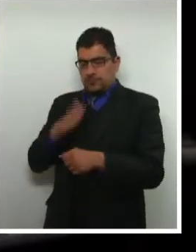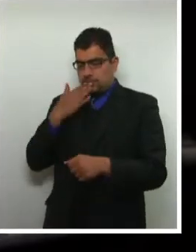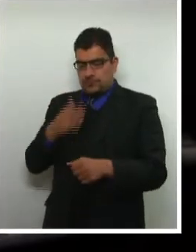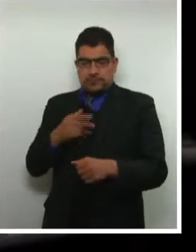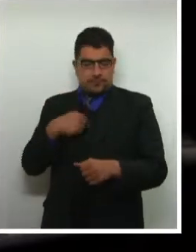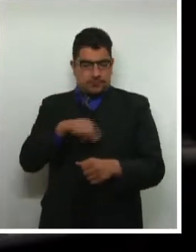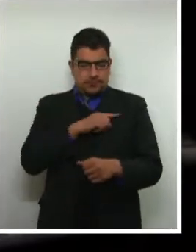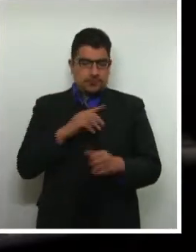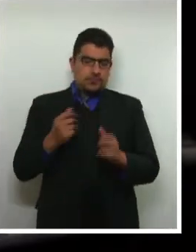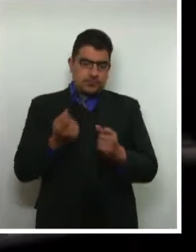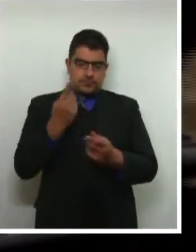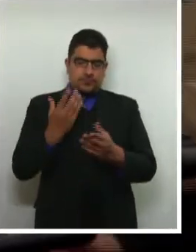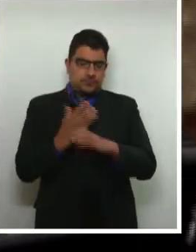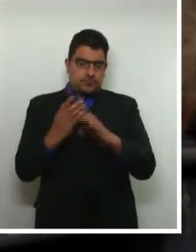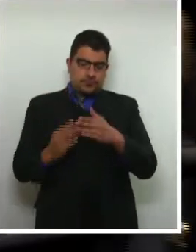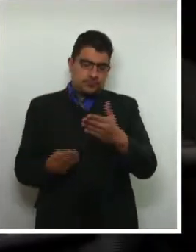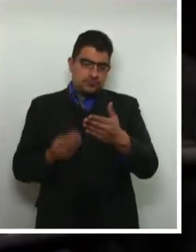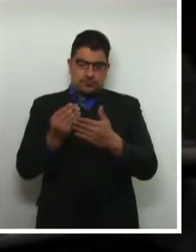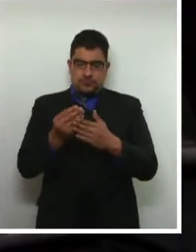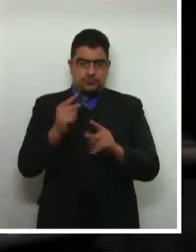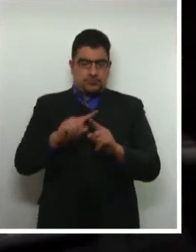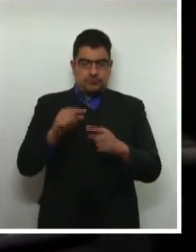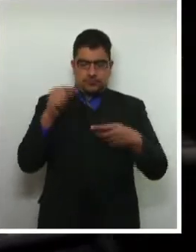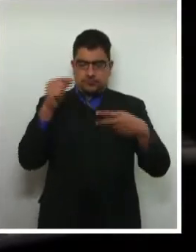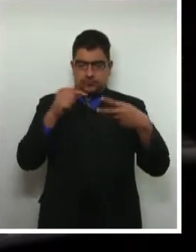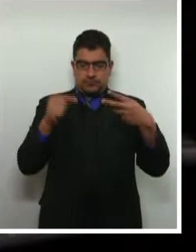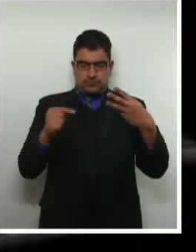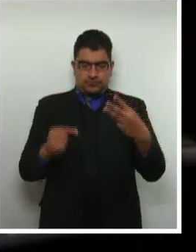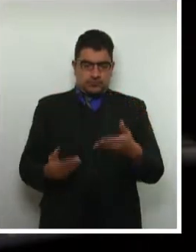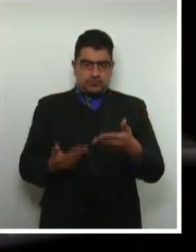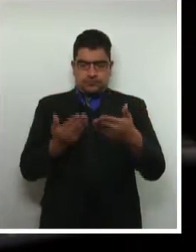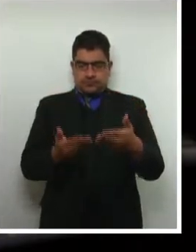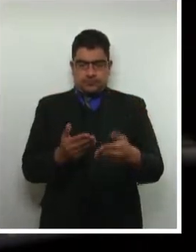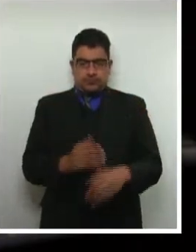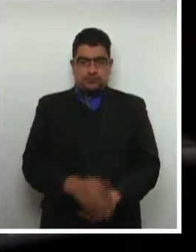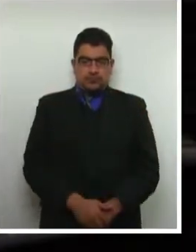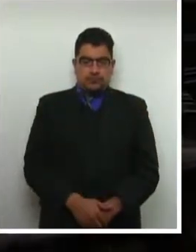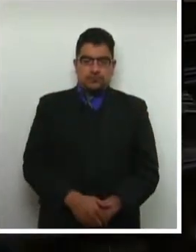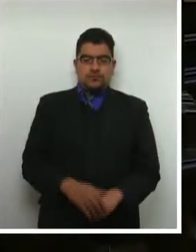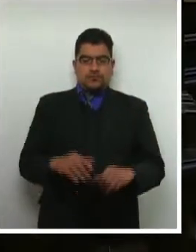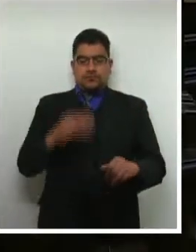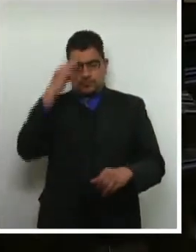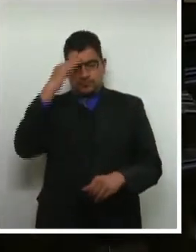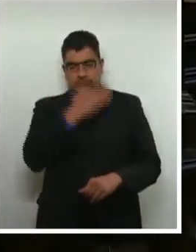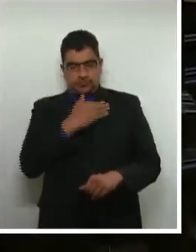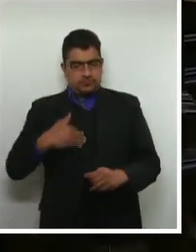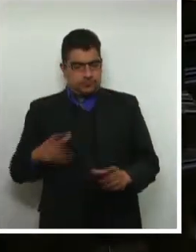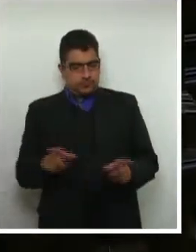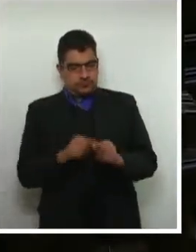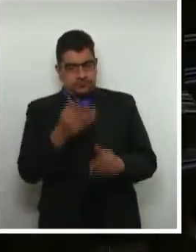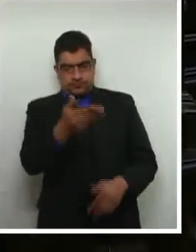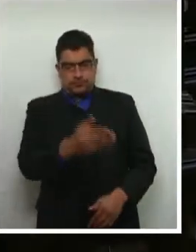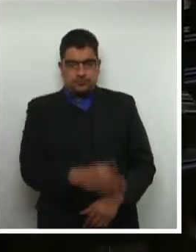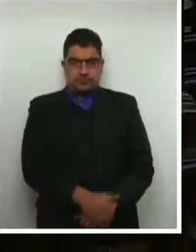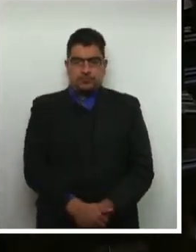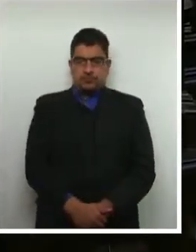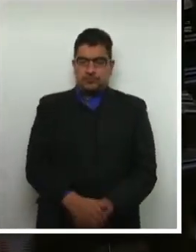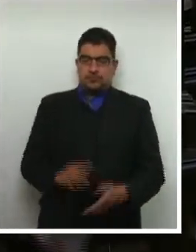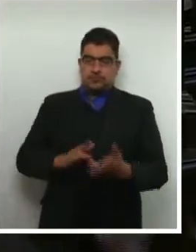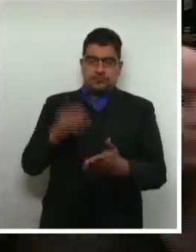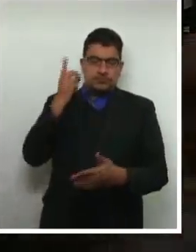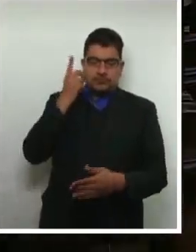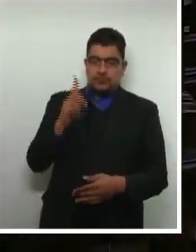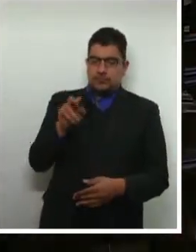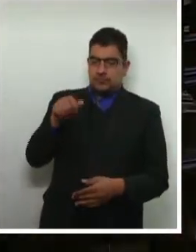mantendremos con algunas reservas en algunos puntos específicos. Es cuanto, señor presidente. Gracias,